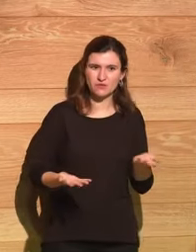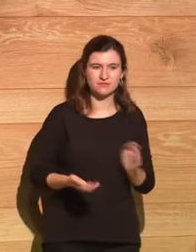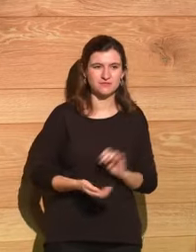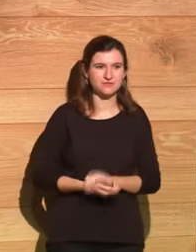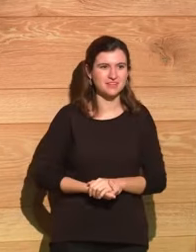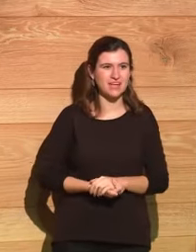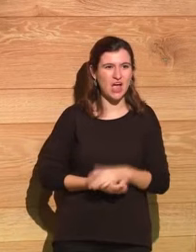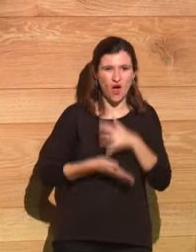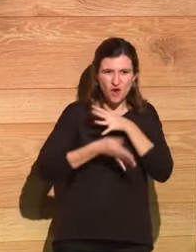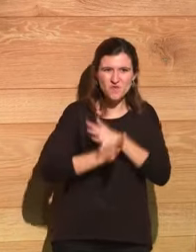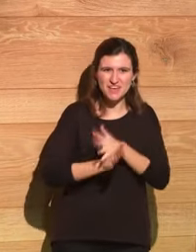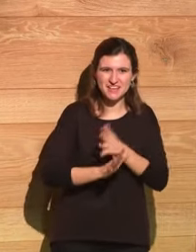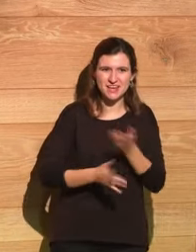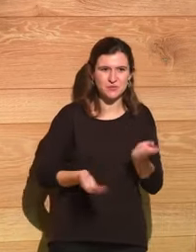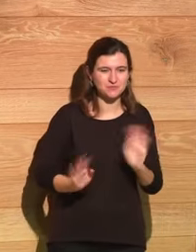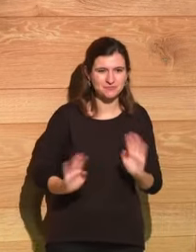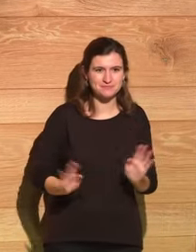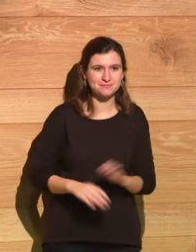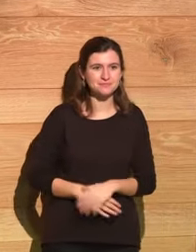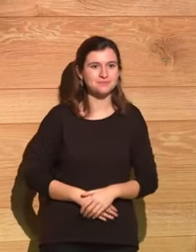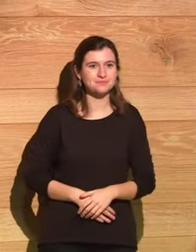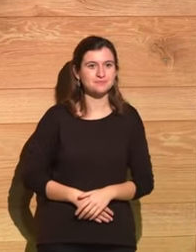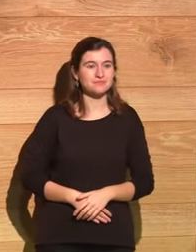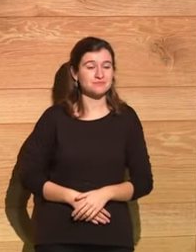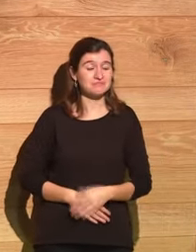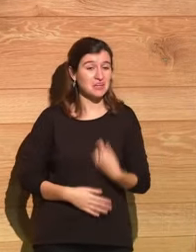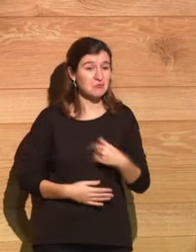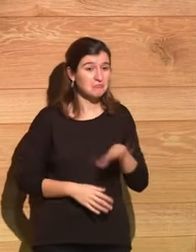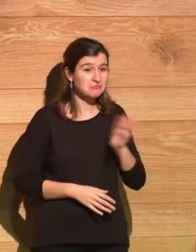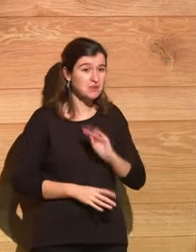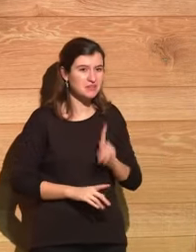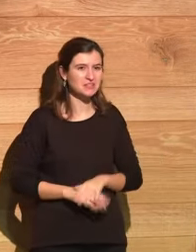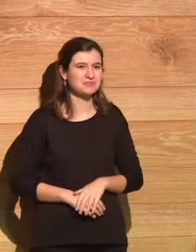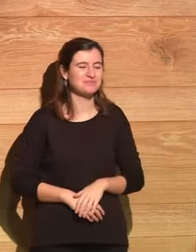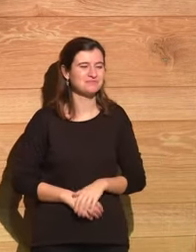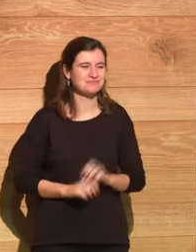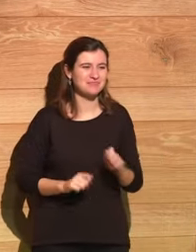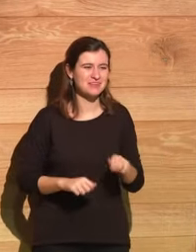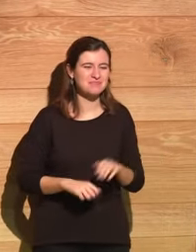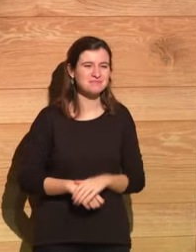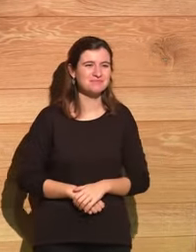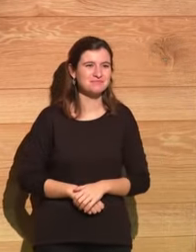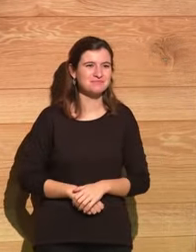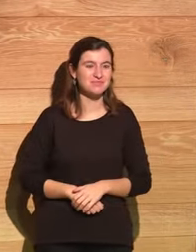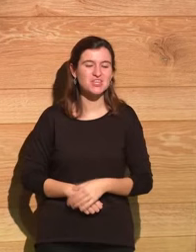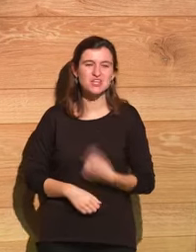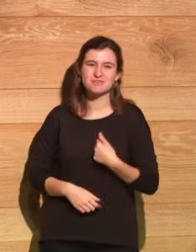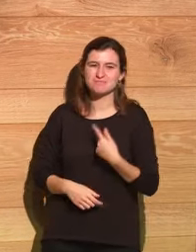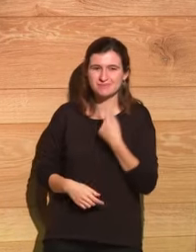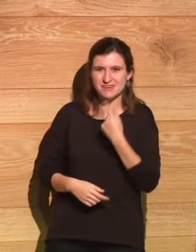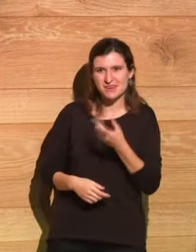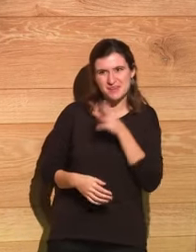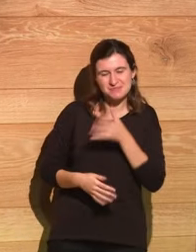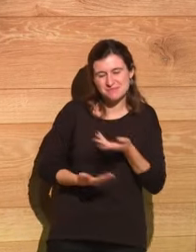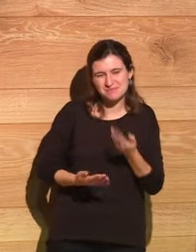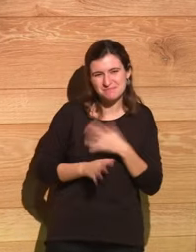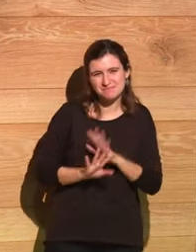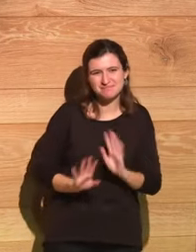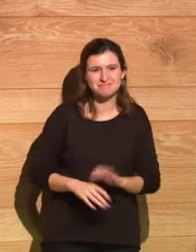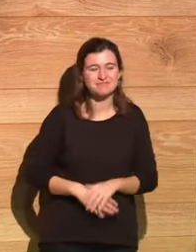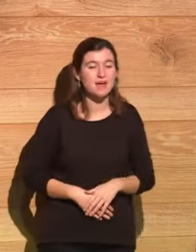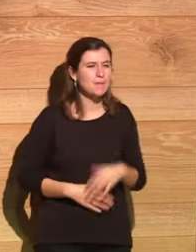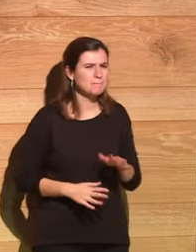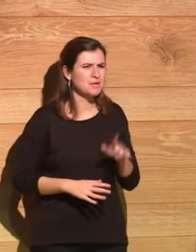¿Por el? Folleteo. Oh, no había entendido, estaba de Lo he dicho así por los trolls. Pero es también